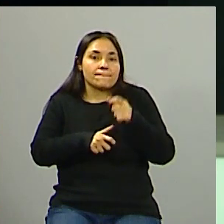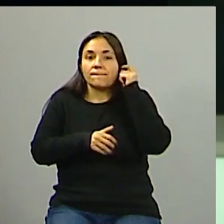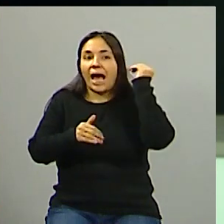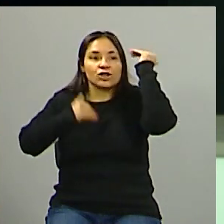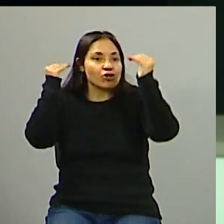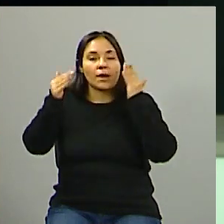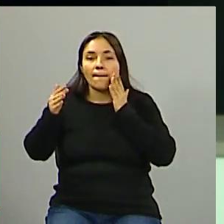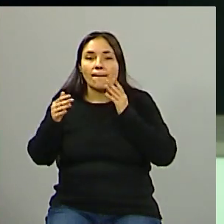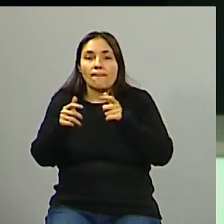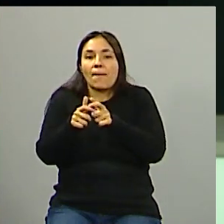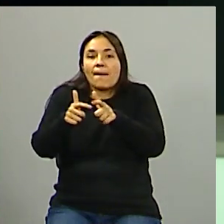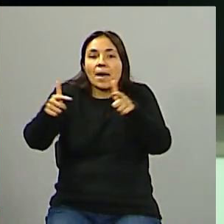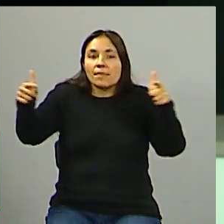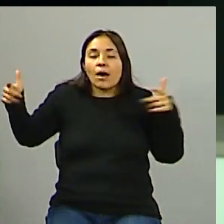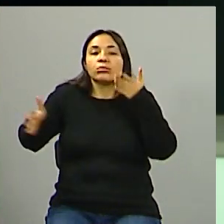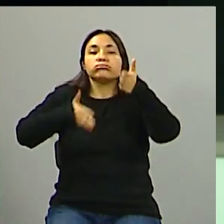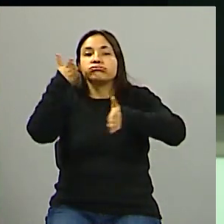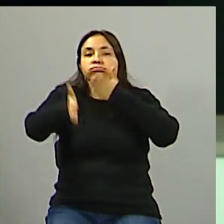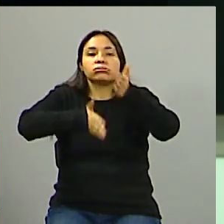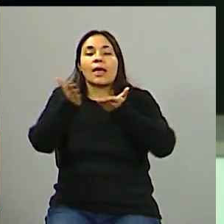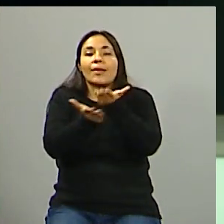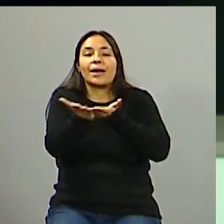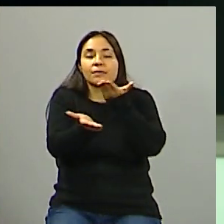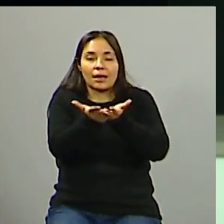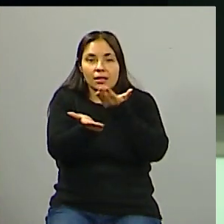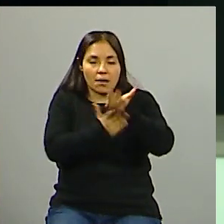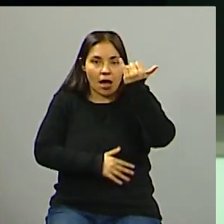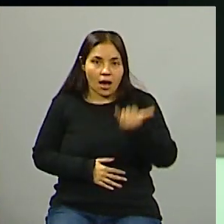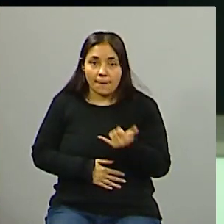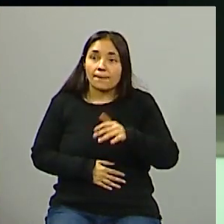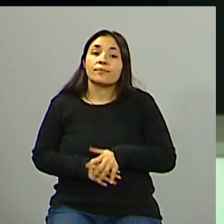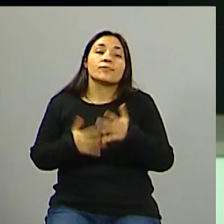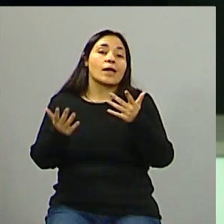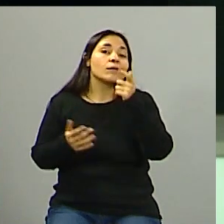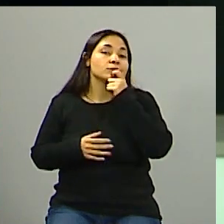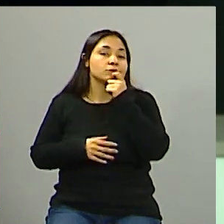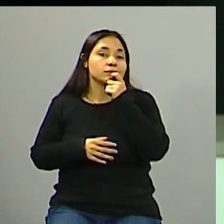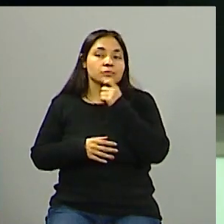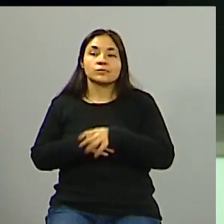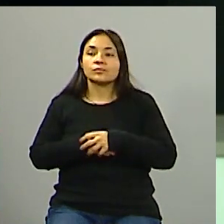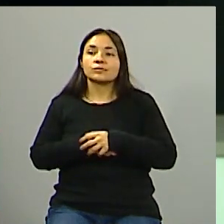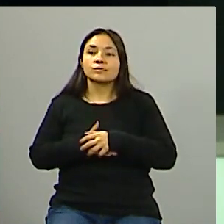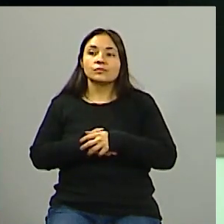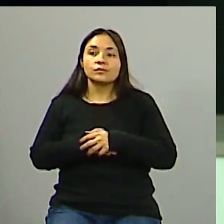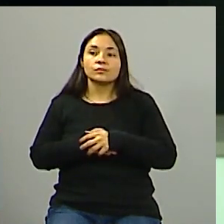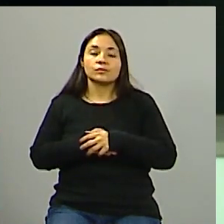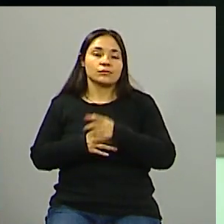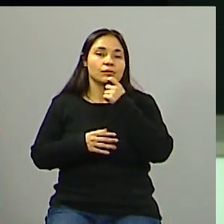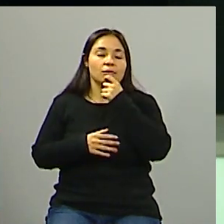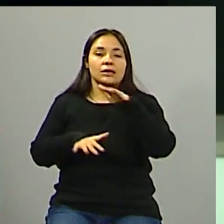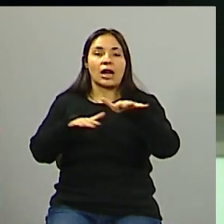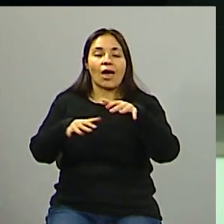comunidad en general, pero digamos, estos efectores públicos y de salud no se ayornan a los buenos tratos,